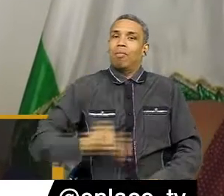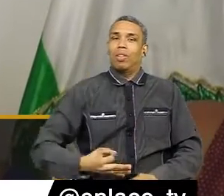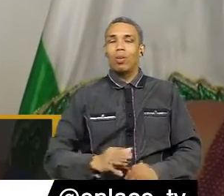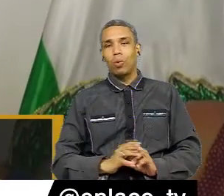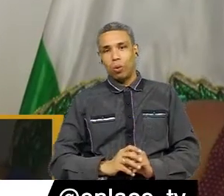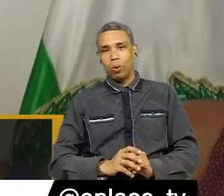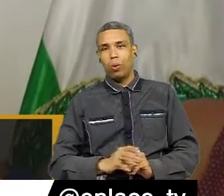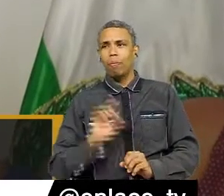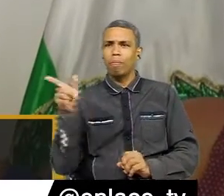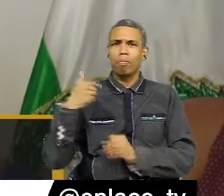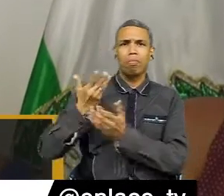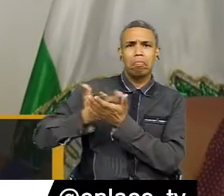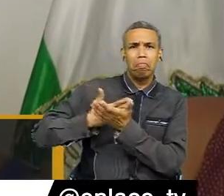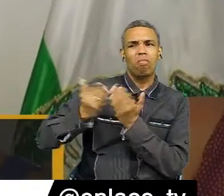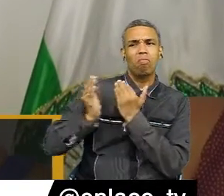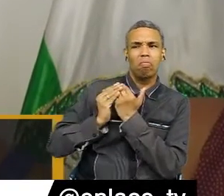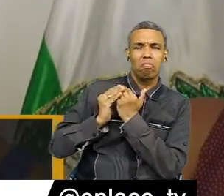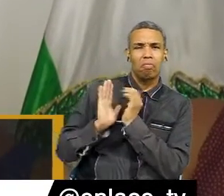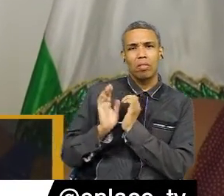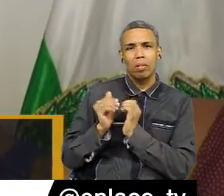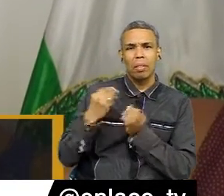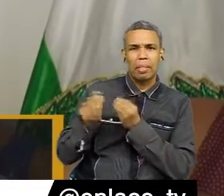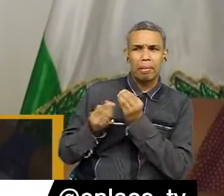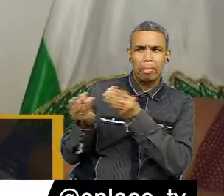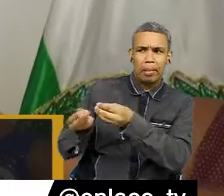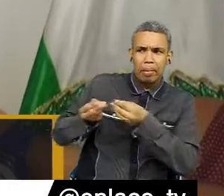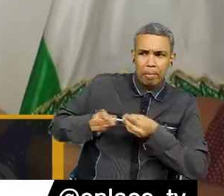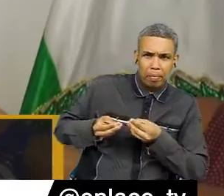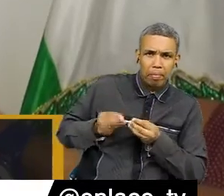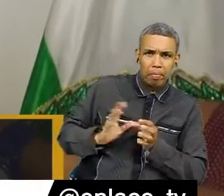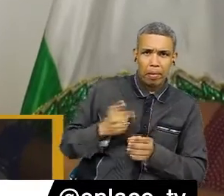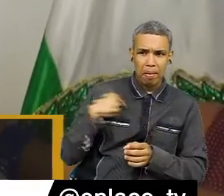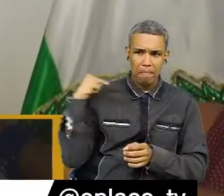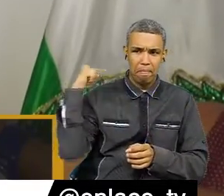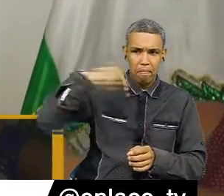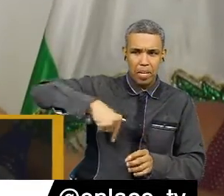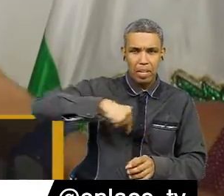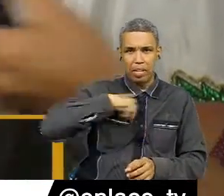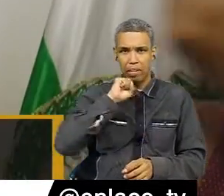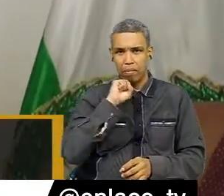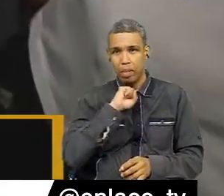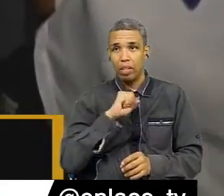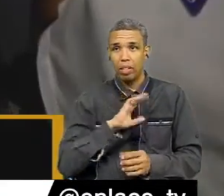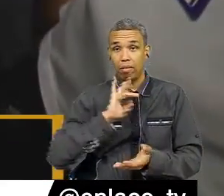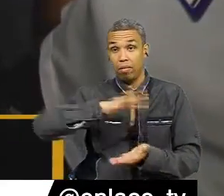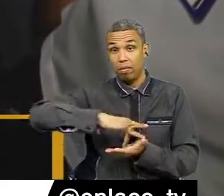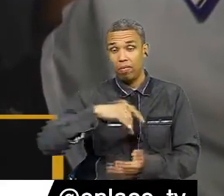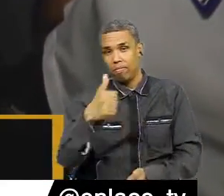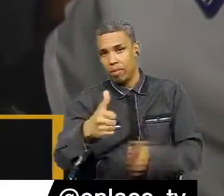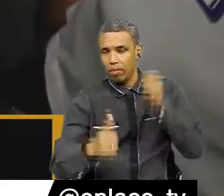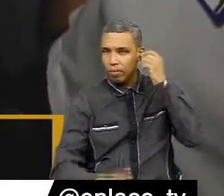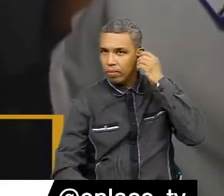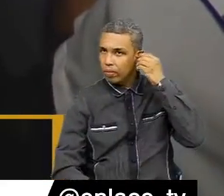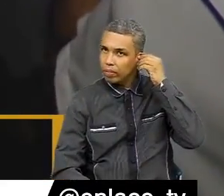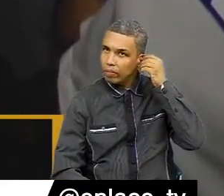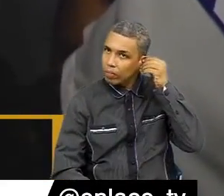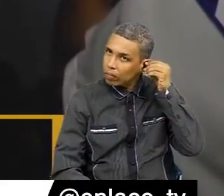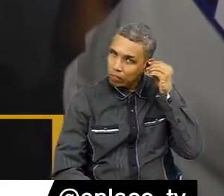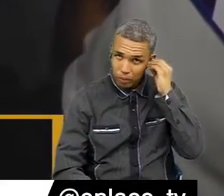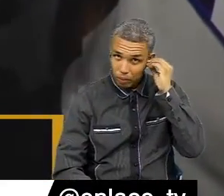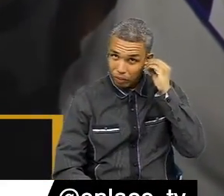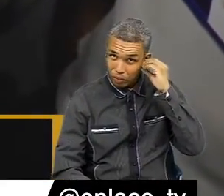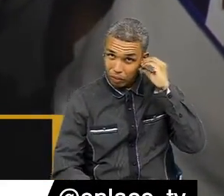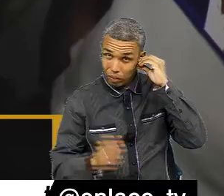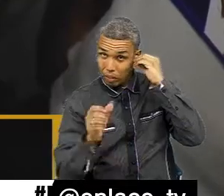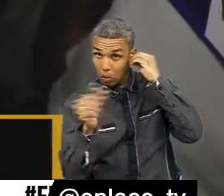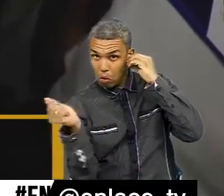pasos que yo me hice para la entrega y venir hasta acá a la ciudad de Barranca a recoger eso. La verdad, un excelente servicio. Otro celular de alta gama se encuentra en la